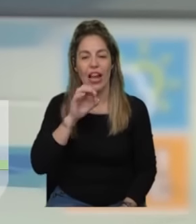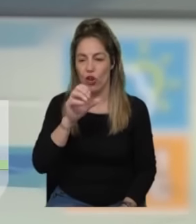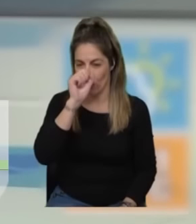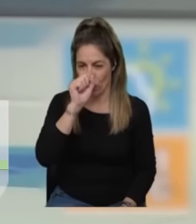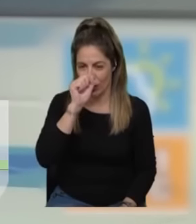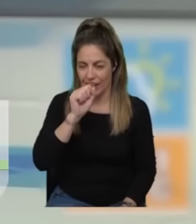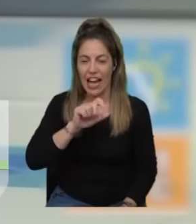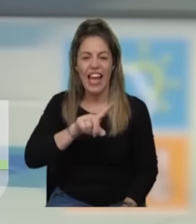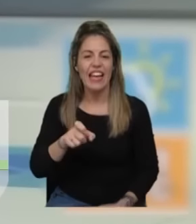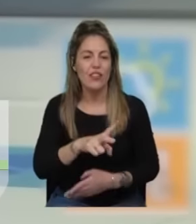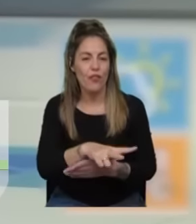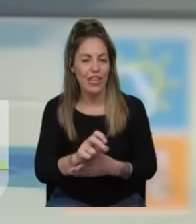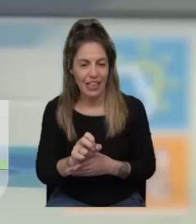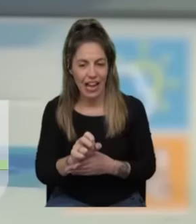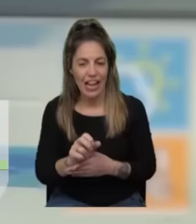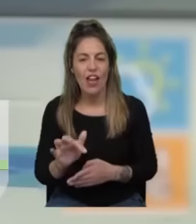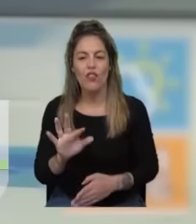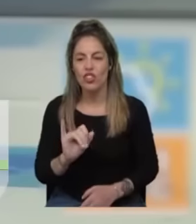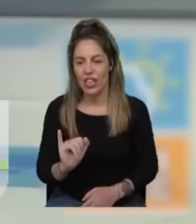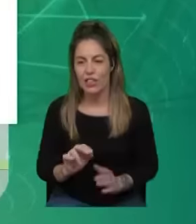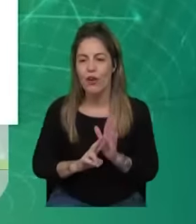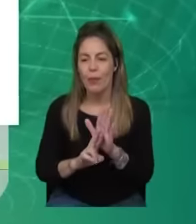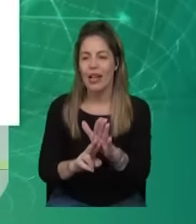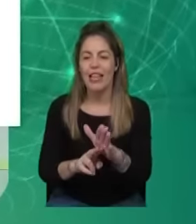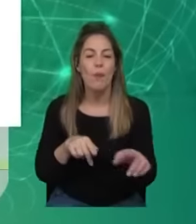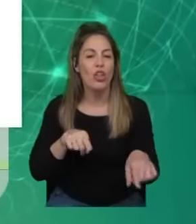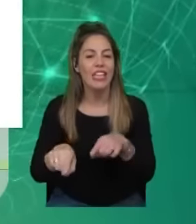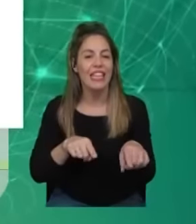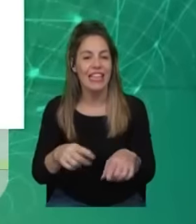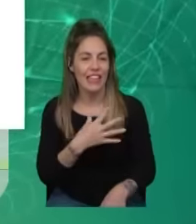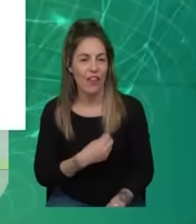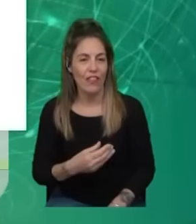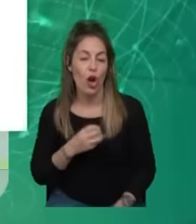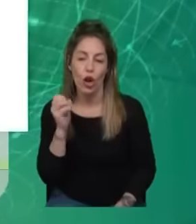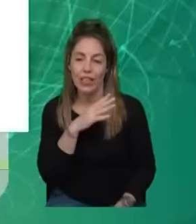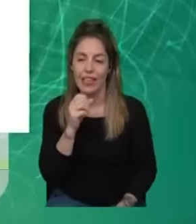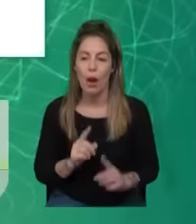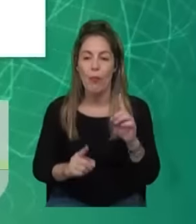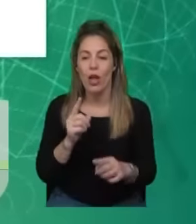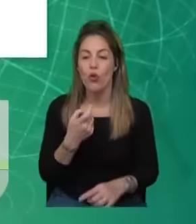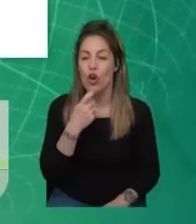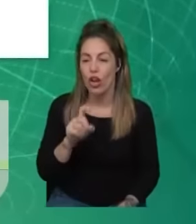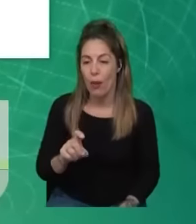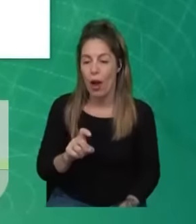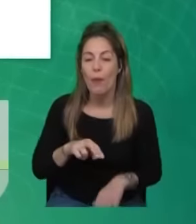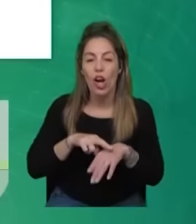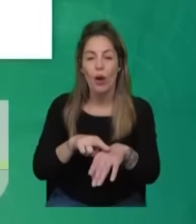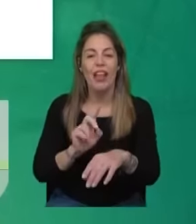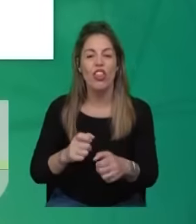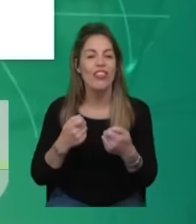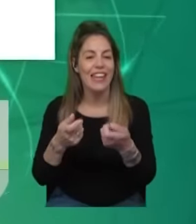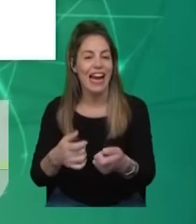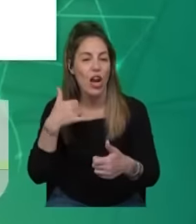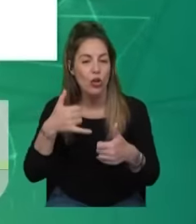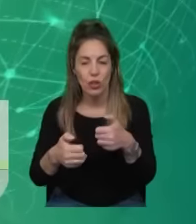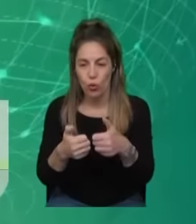exfiscal Gabriela Fossati fue respaldada por dirigentes blancos y criticada por algunos colorados tras recomendar no entregar celulares a la